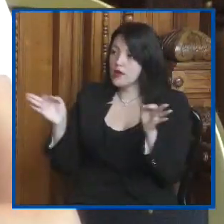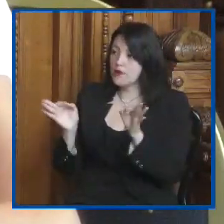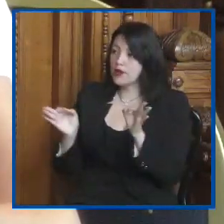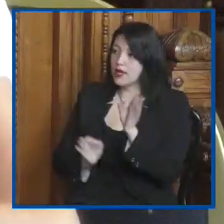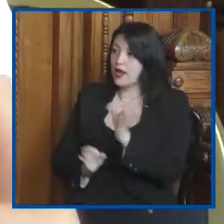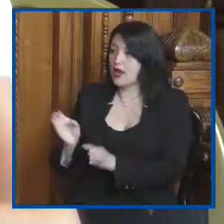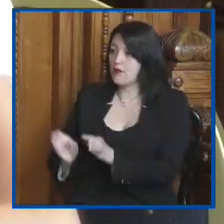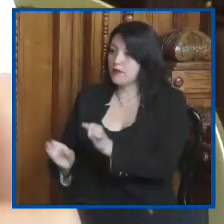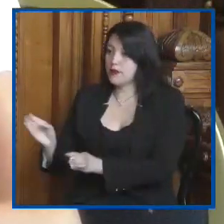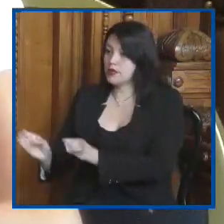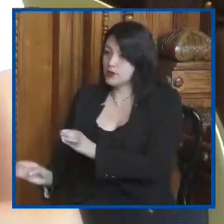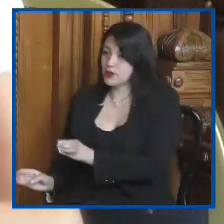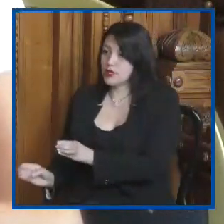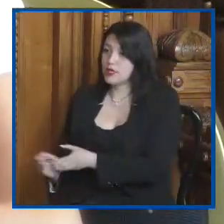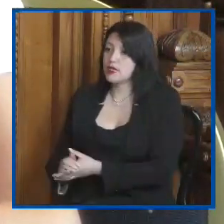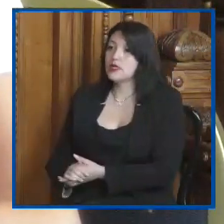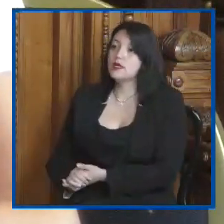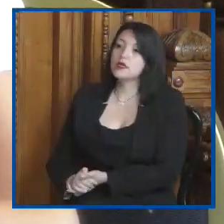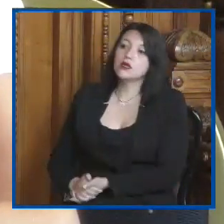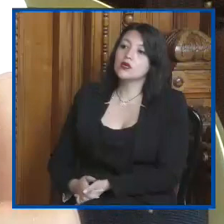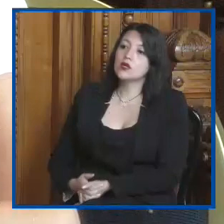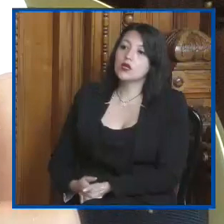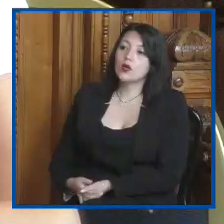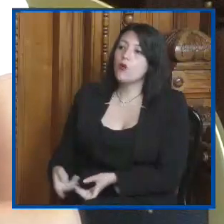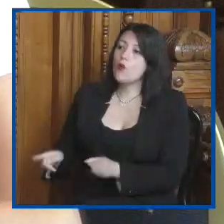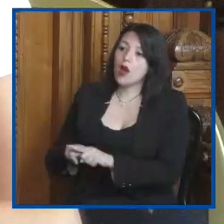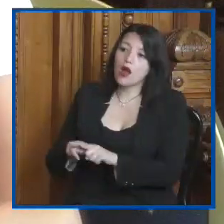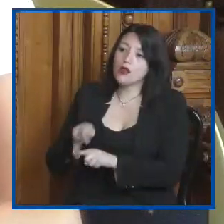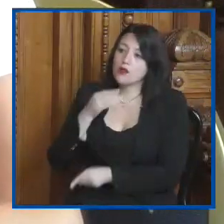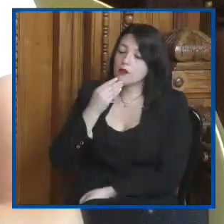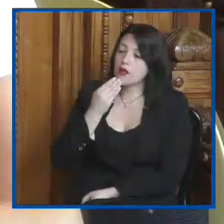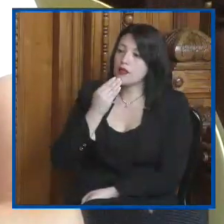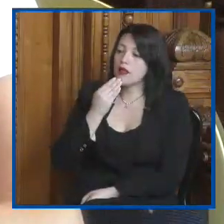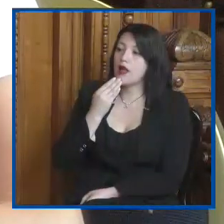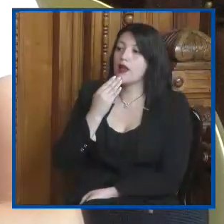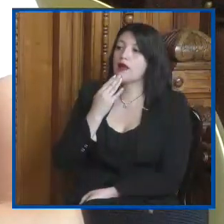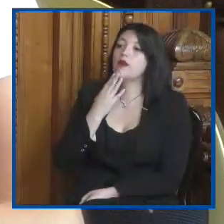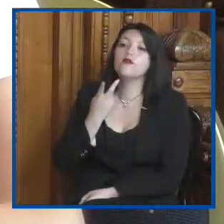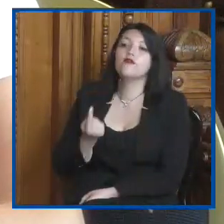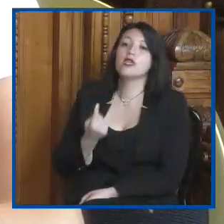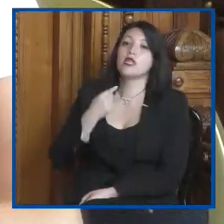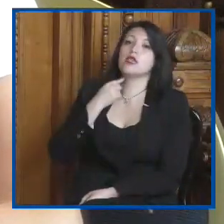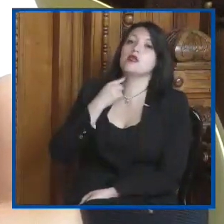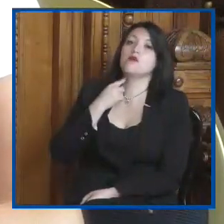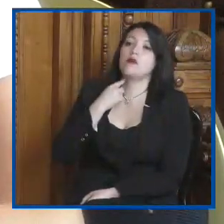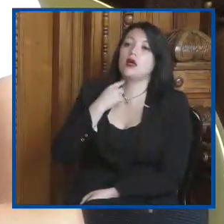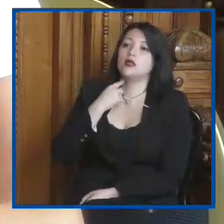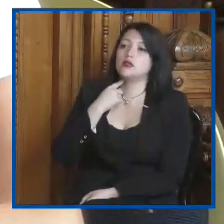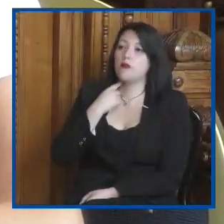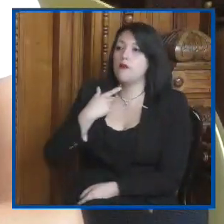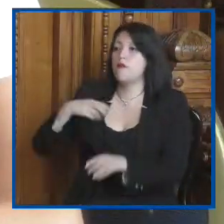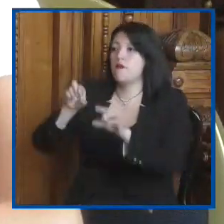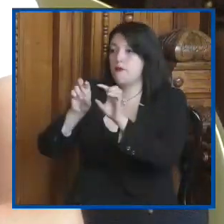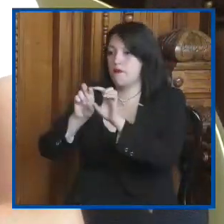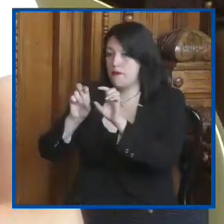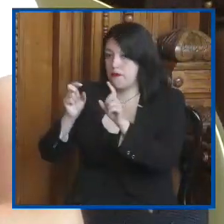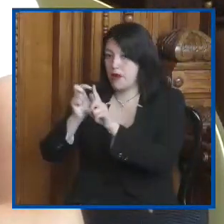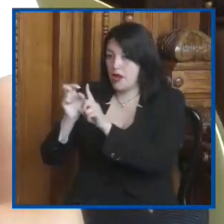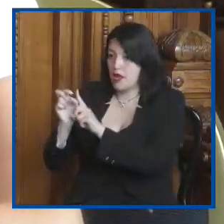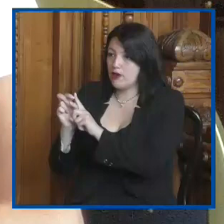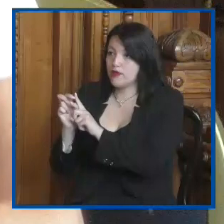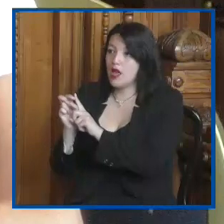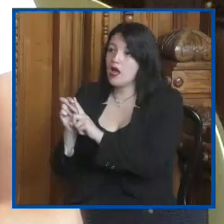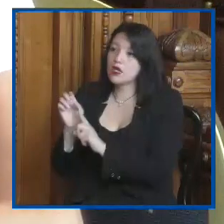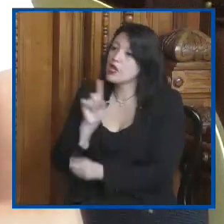gente o a nuestros familiares o a los imputados y a las víctimas el derecho en palabras concretas y en palabras que no sean en